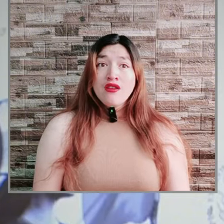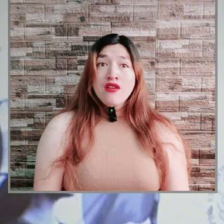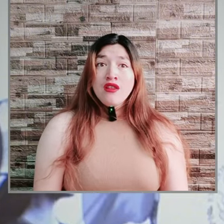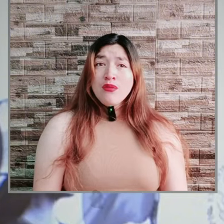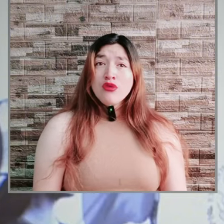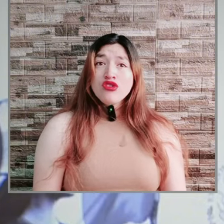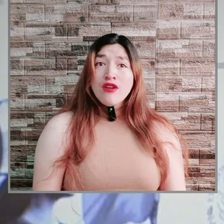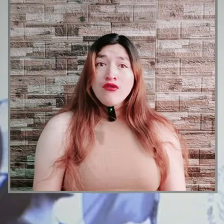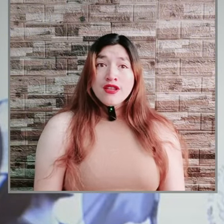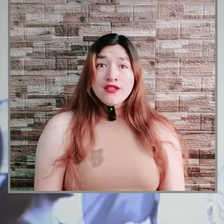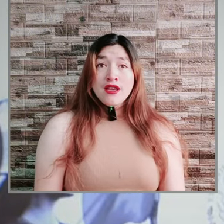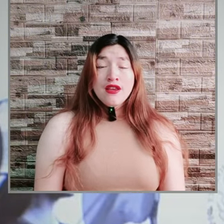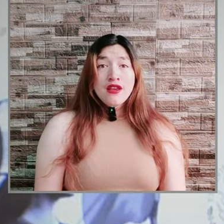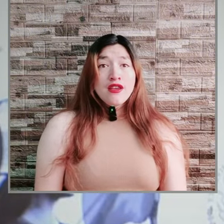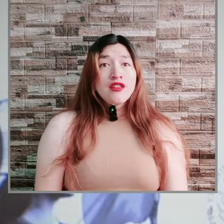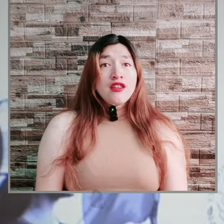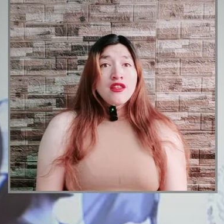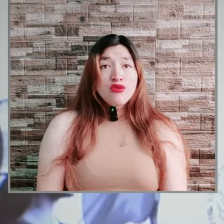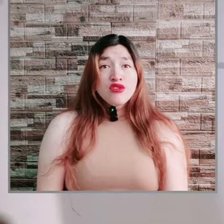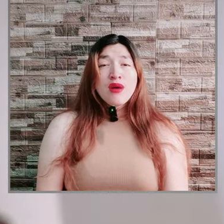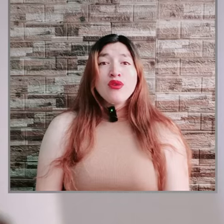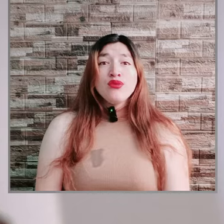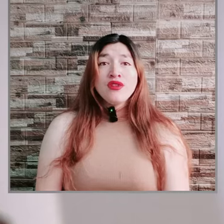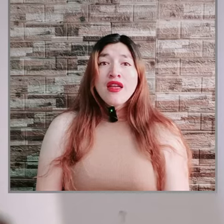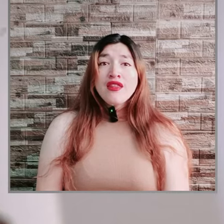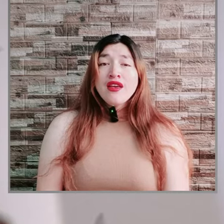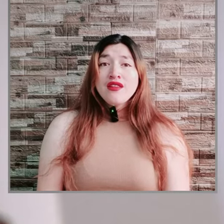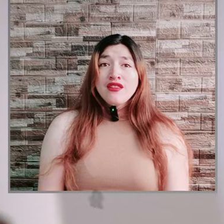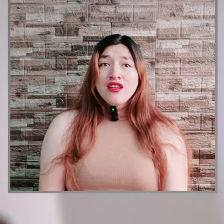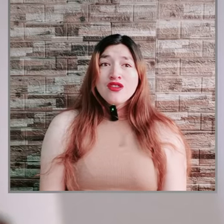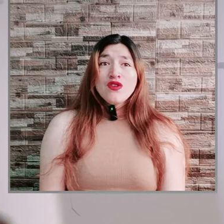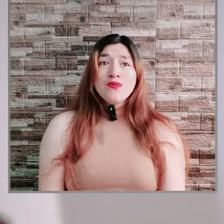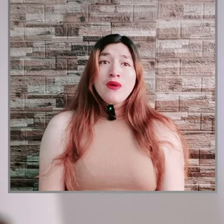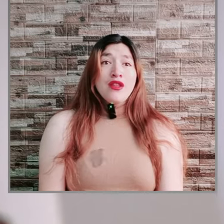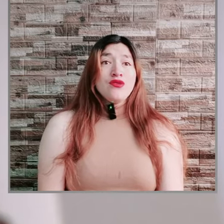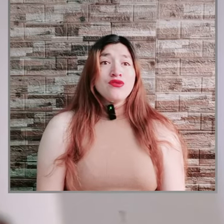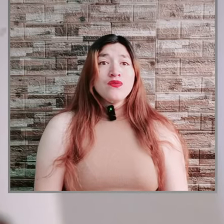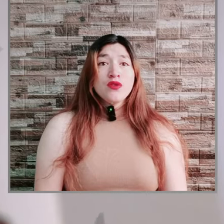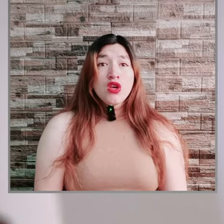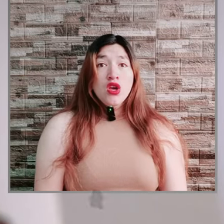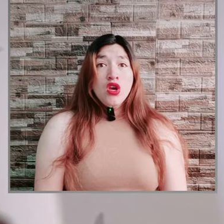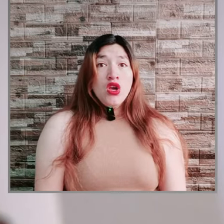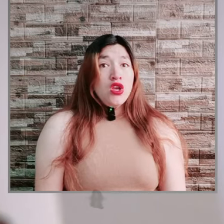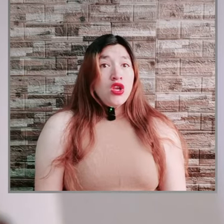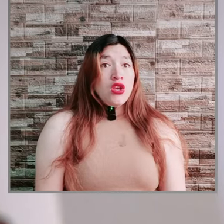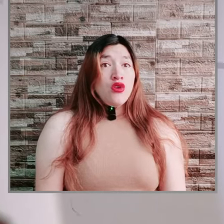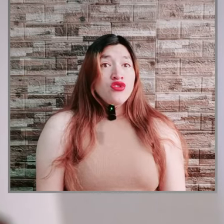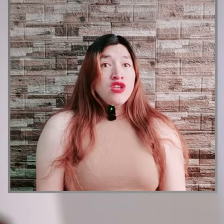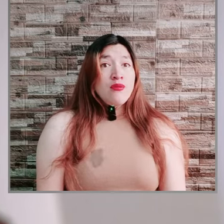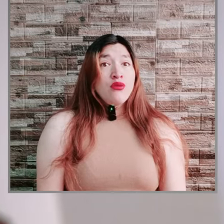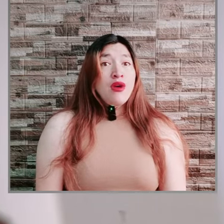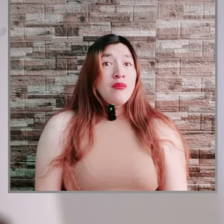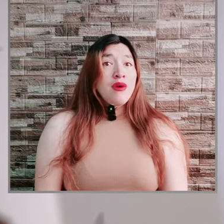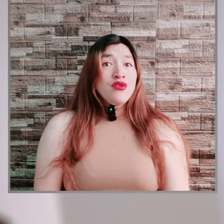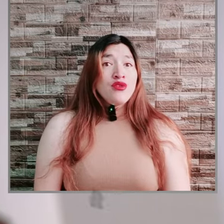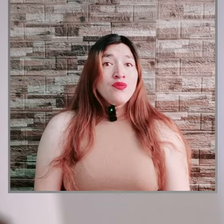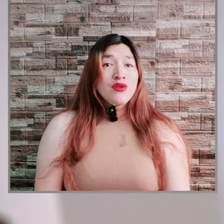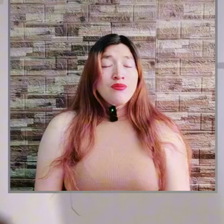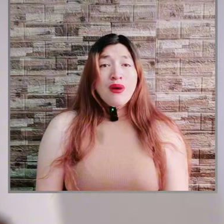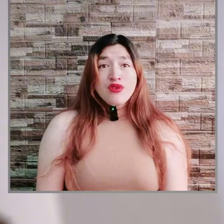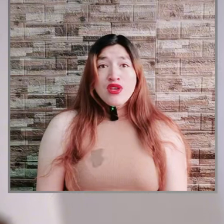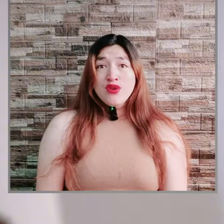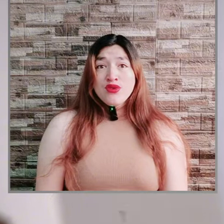poder, tenemos la fuerza y tenemos la voluntad de transformarnos. Y con Sheinbaum al